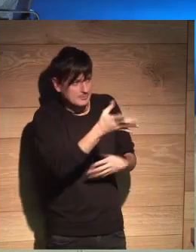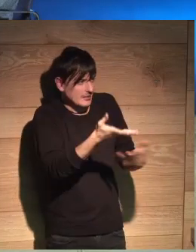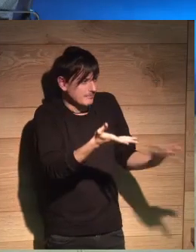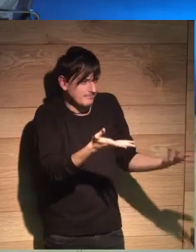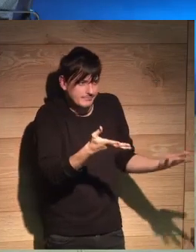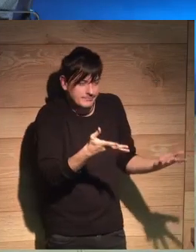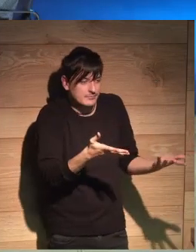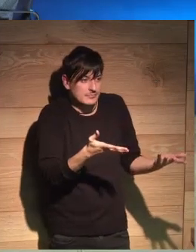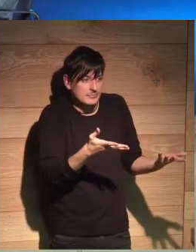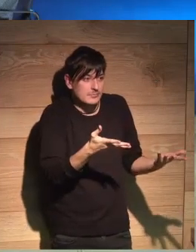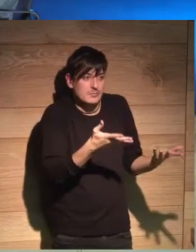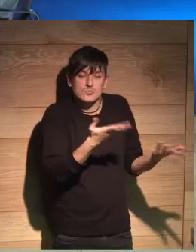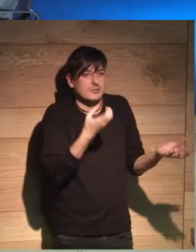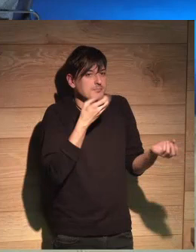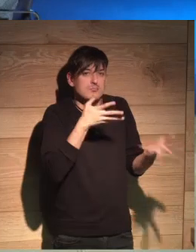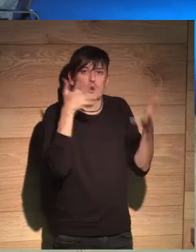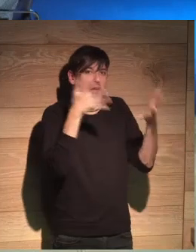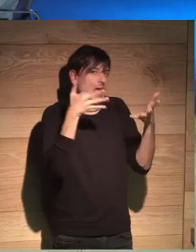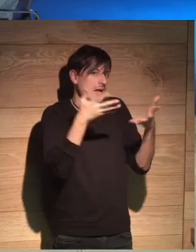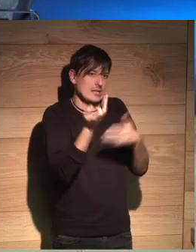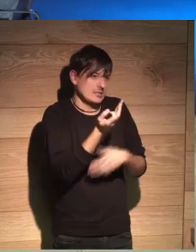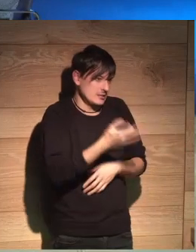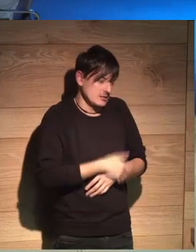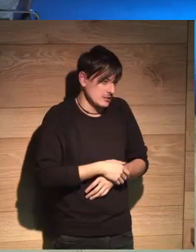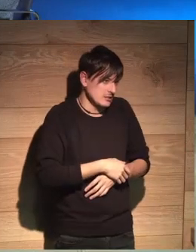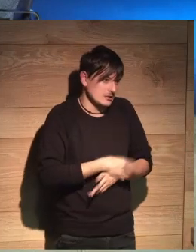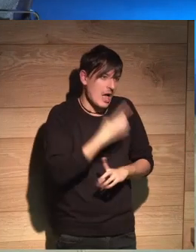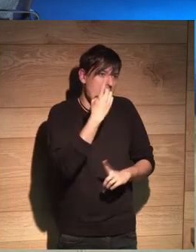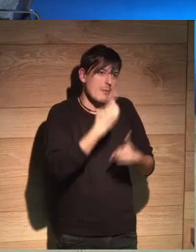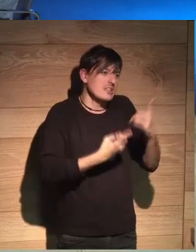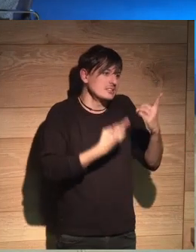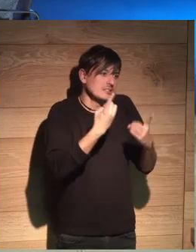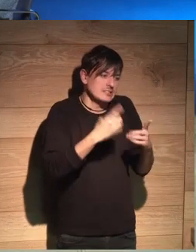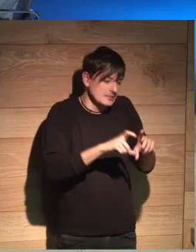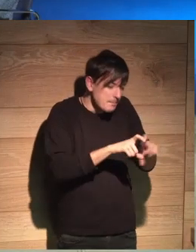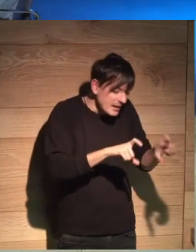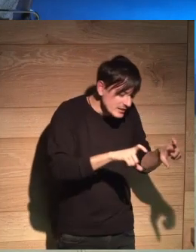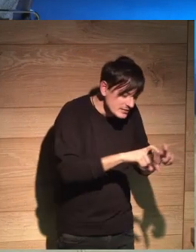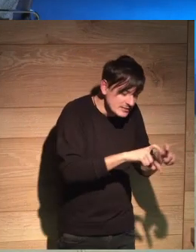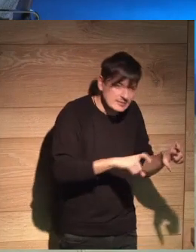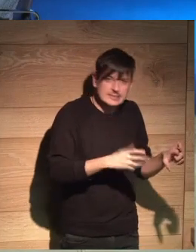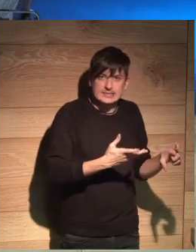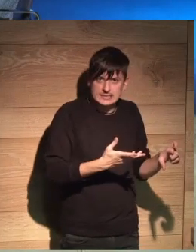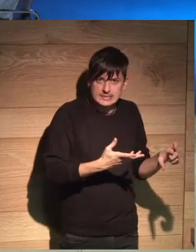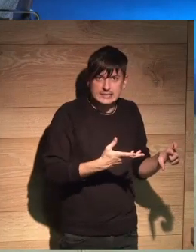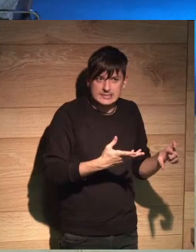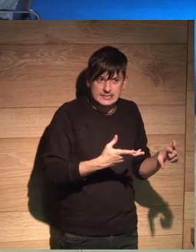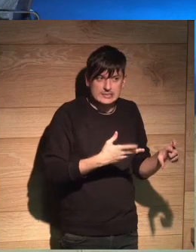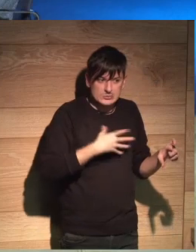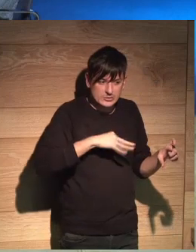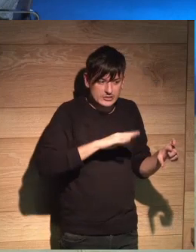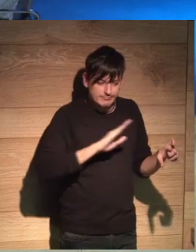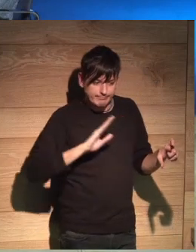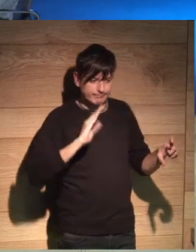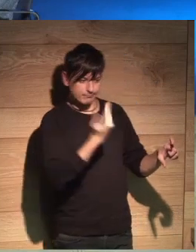estar en contrato. Pero, moraleja, hay veces que las empresas se le puede volver en contra